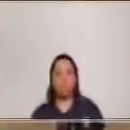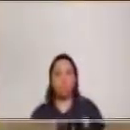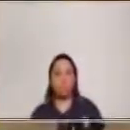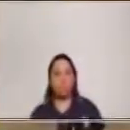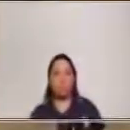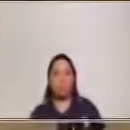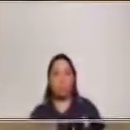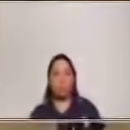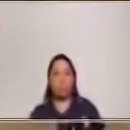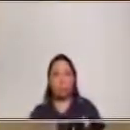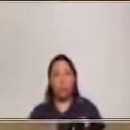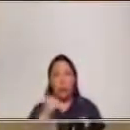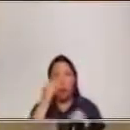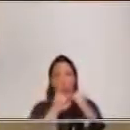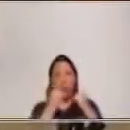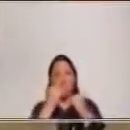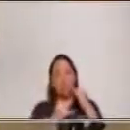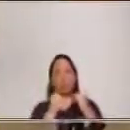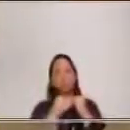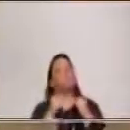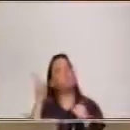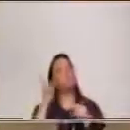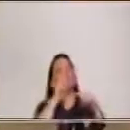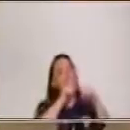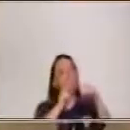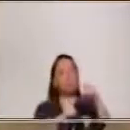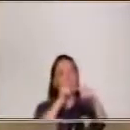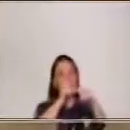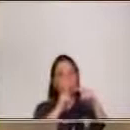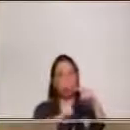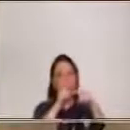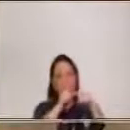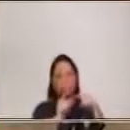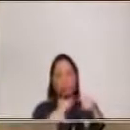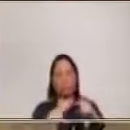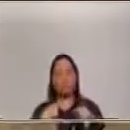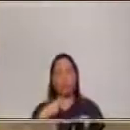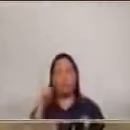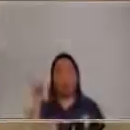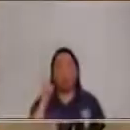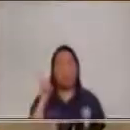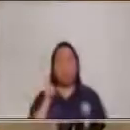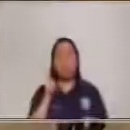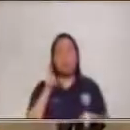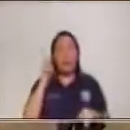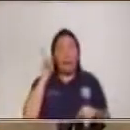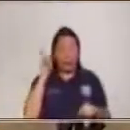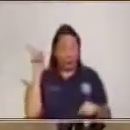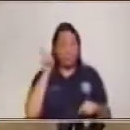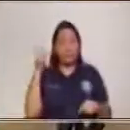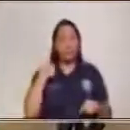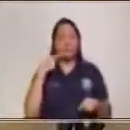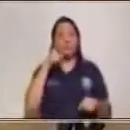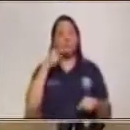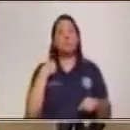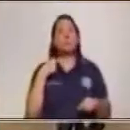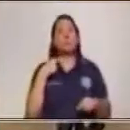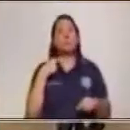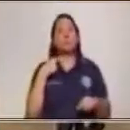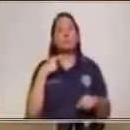En la última ocasión hablamos un poco sobre el mínimo común múltiplo y esta vez vamos a hablar sobre